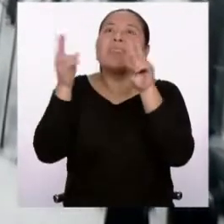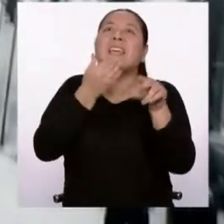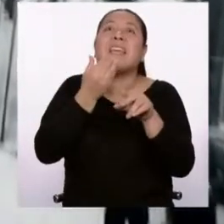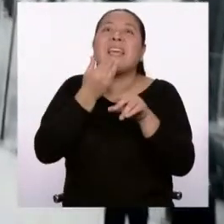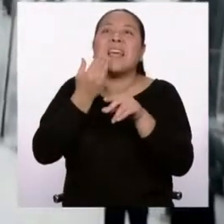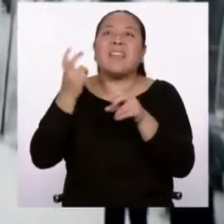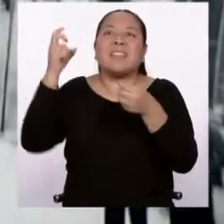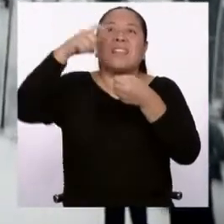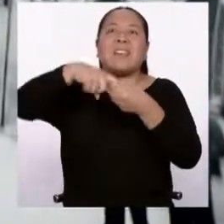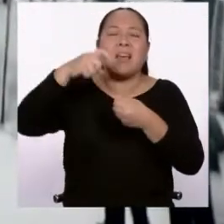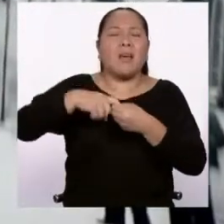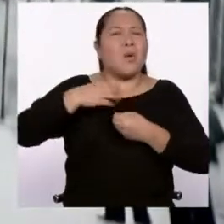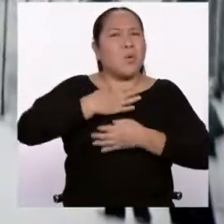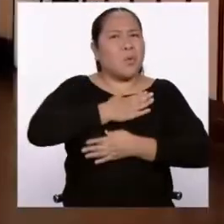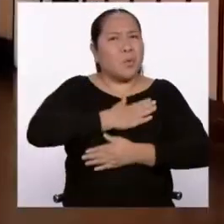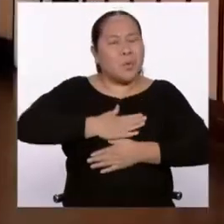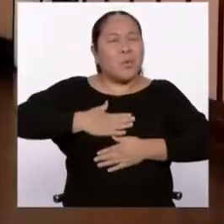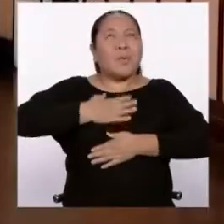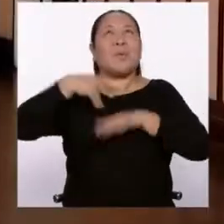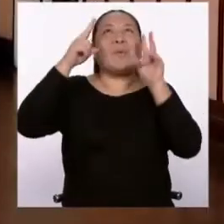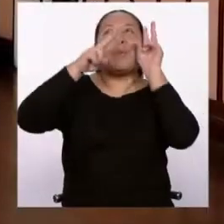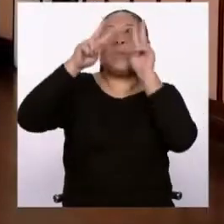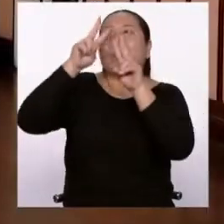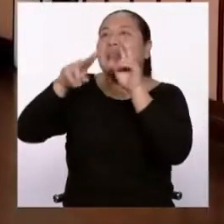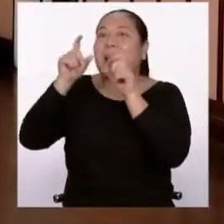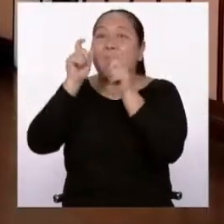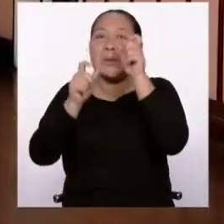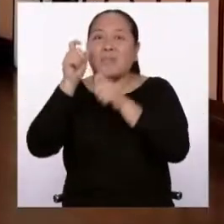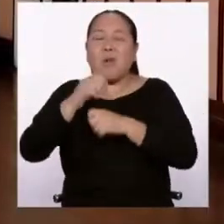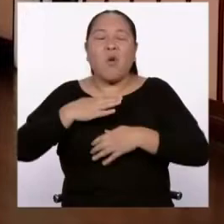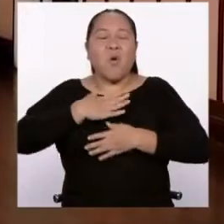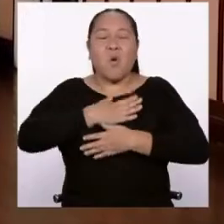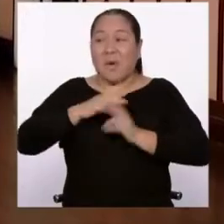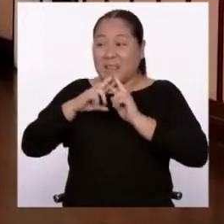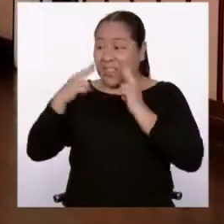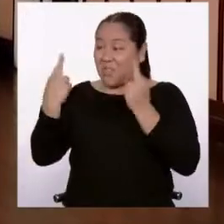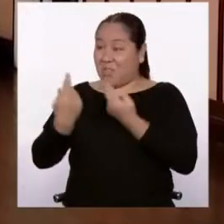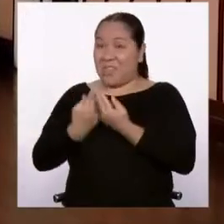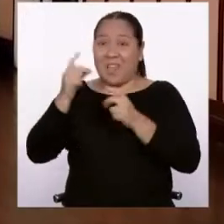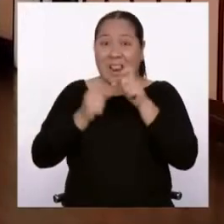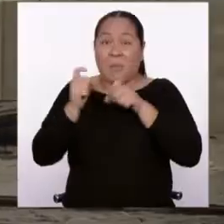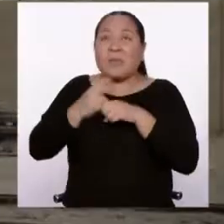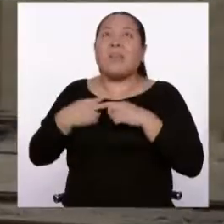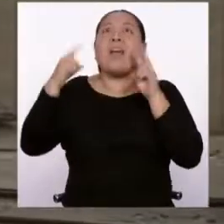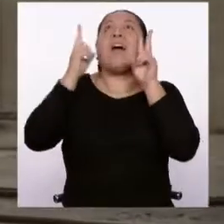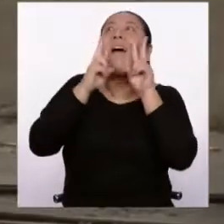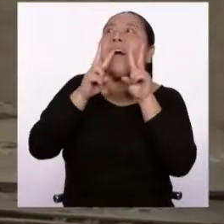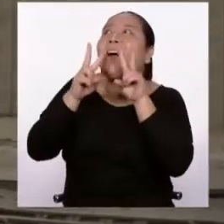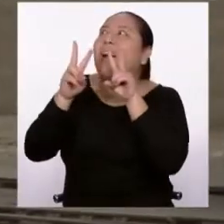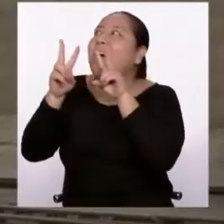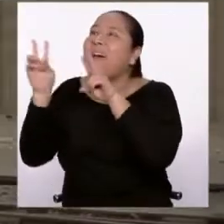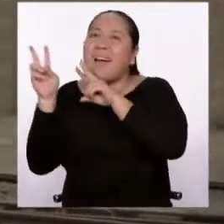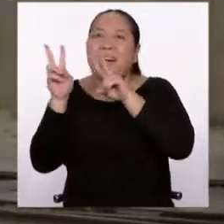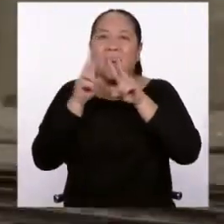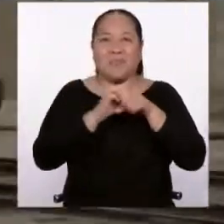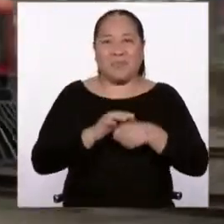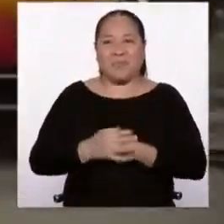un divertimento, era algo un motivo de reunión social para la época.